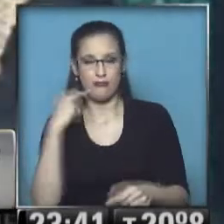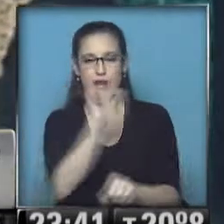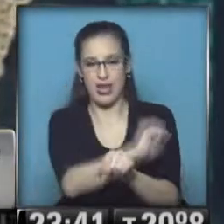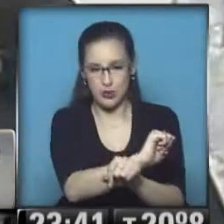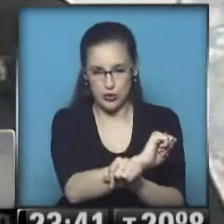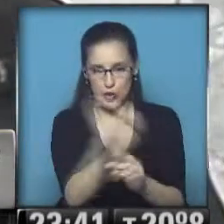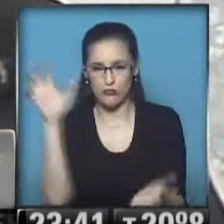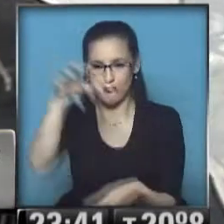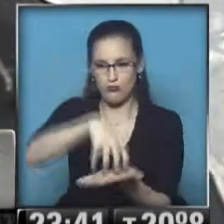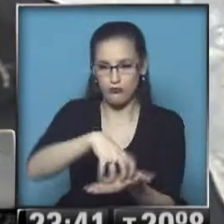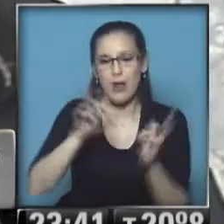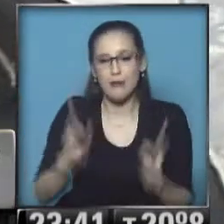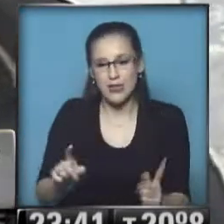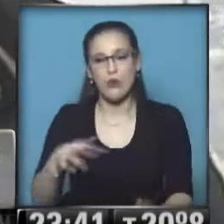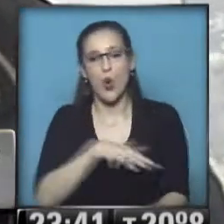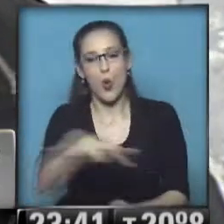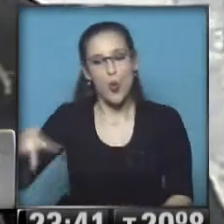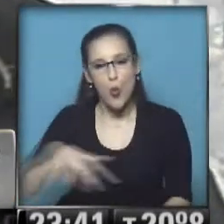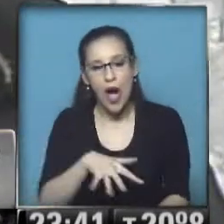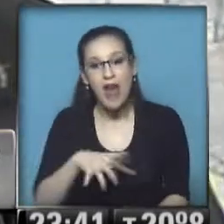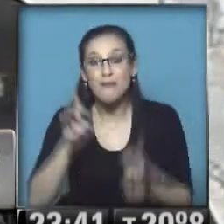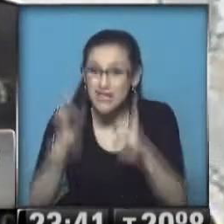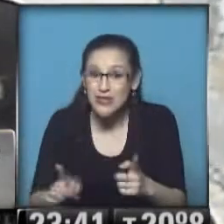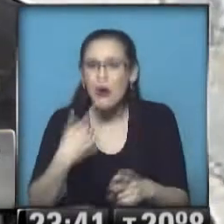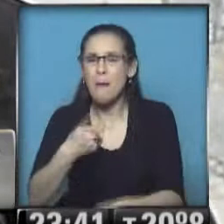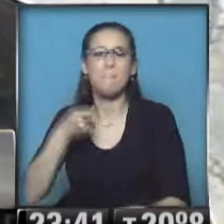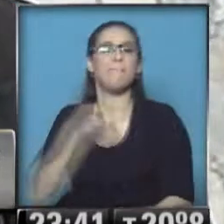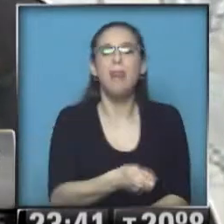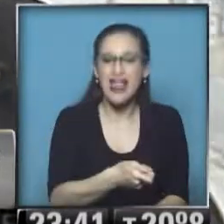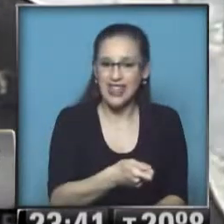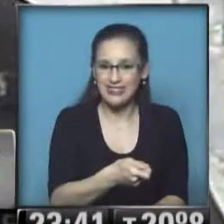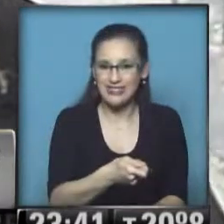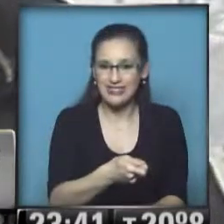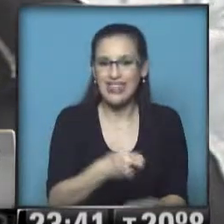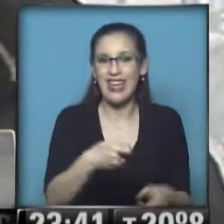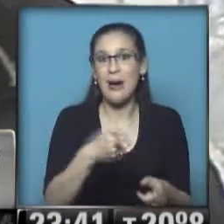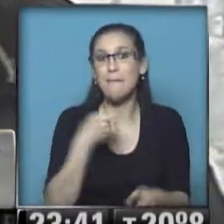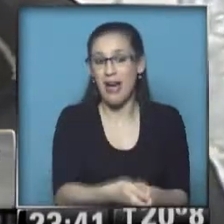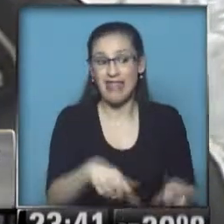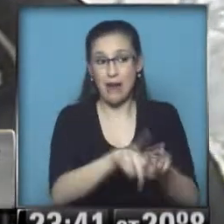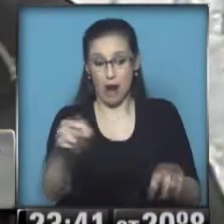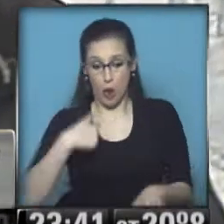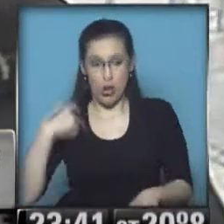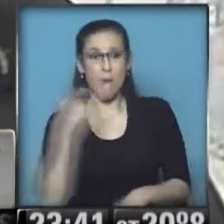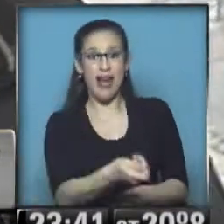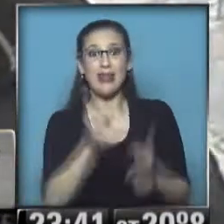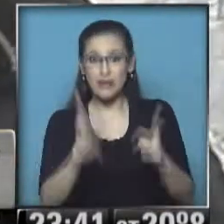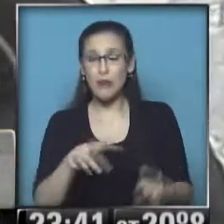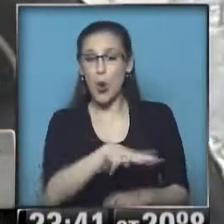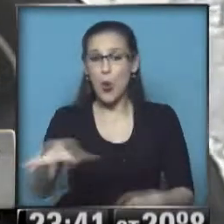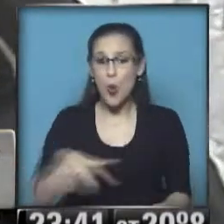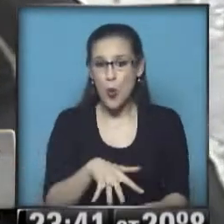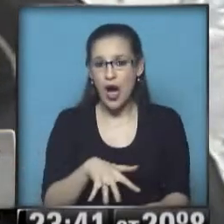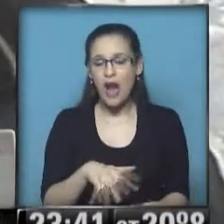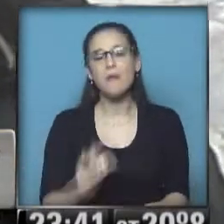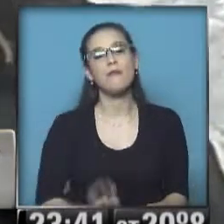Este lugar es donde los fusilaron y yo ya es la tercera vez que entro acá, pero la primera vez que entré, que entramos todos